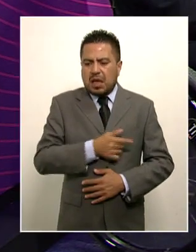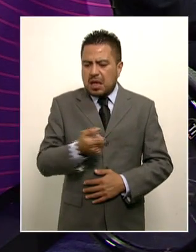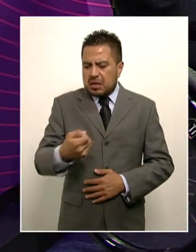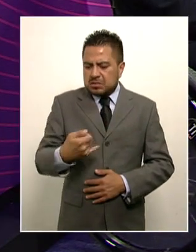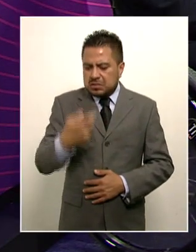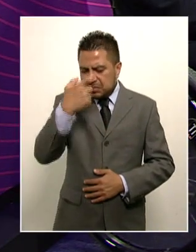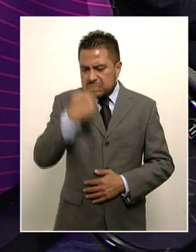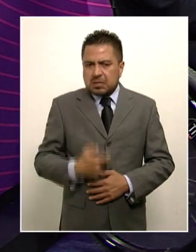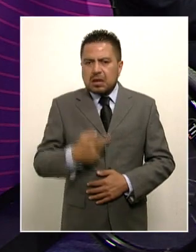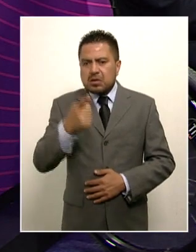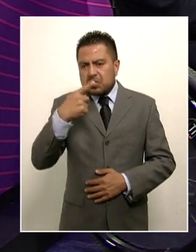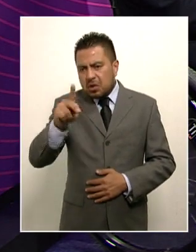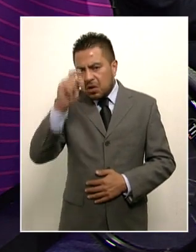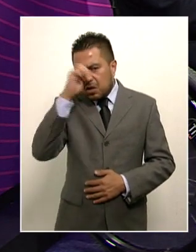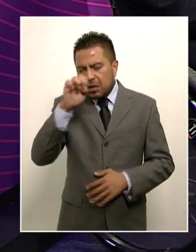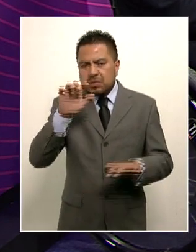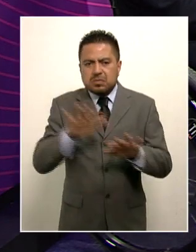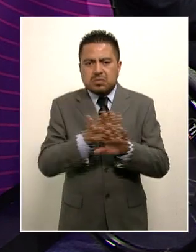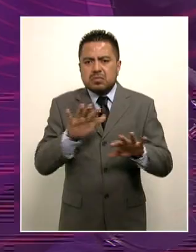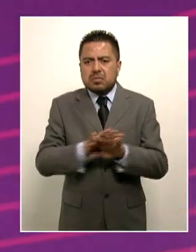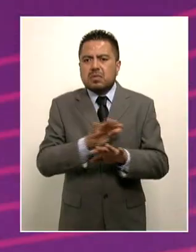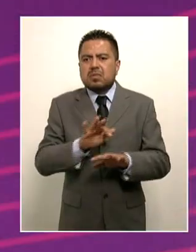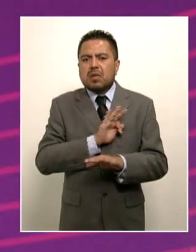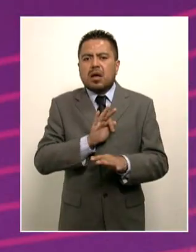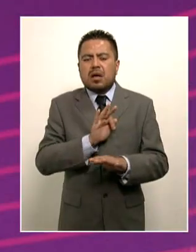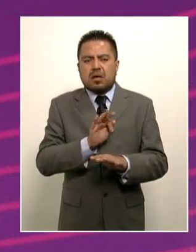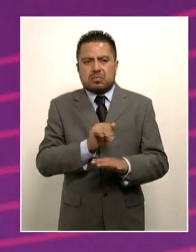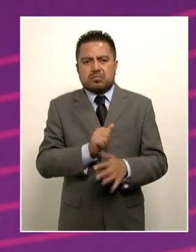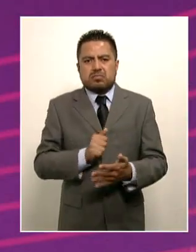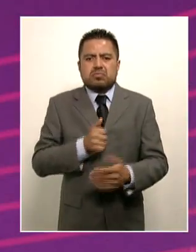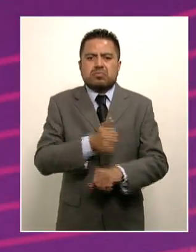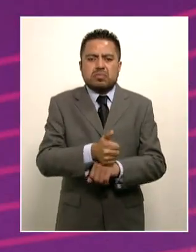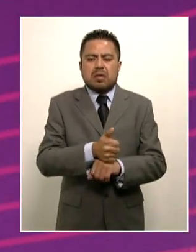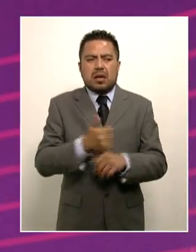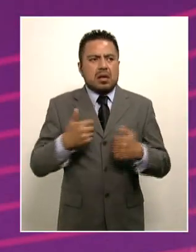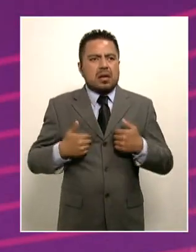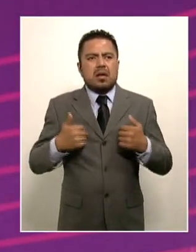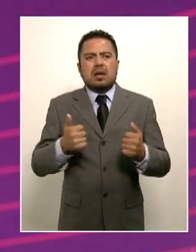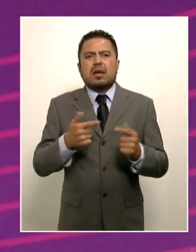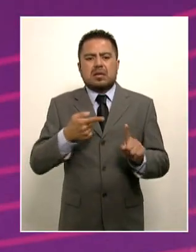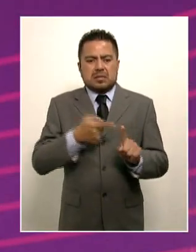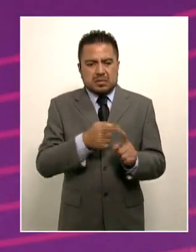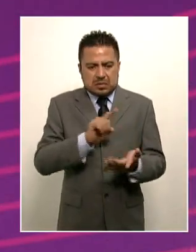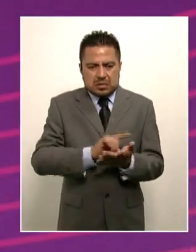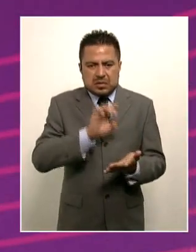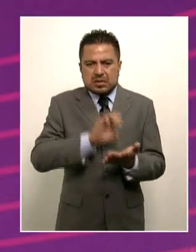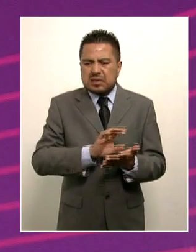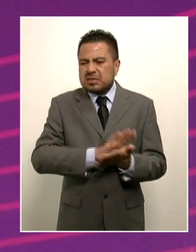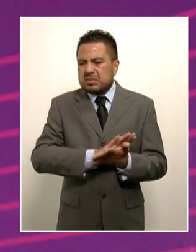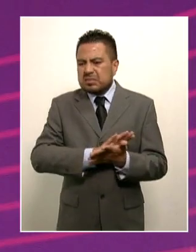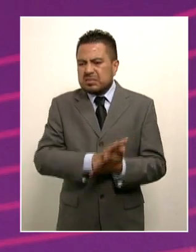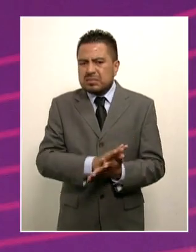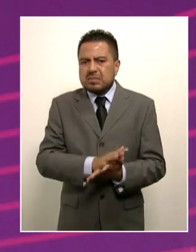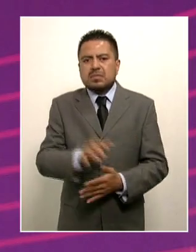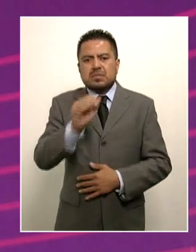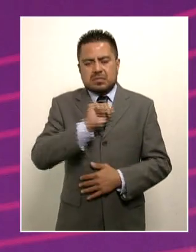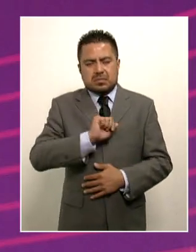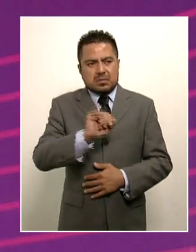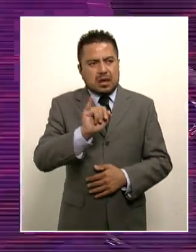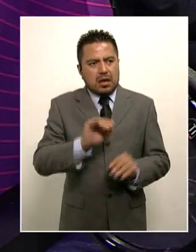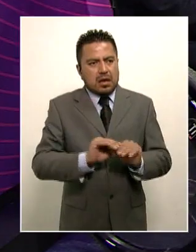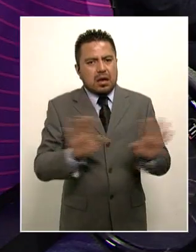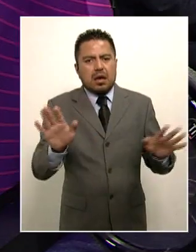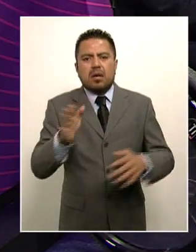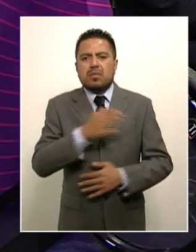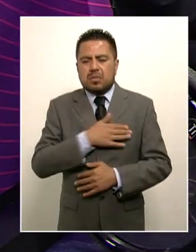tu experiencia ha cambiado a partir de estar expuesto al entendimiento de este fenómeno que es la discriminación. Sí, claro.